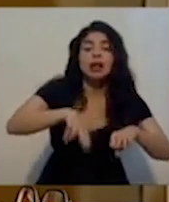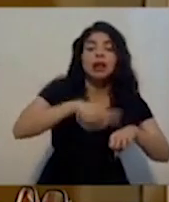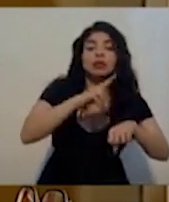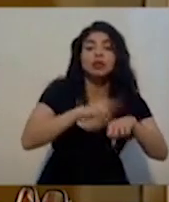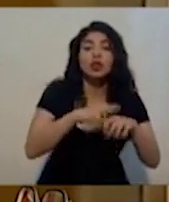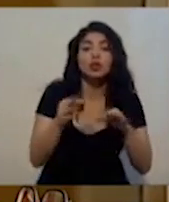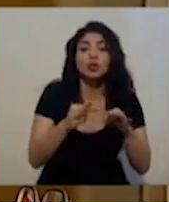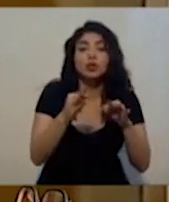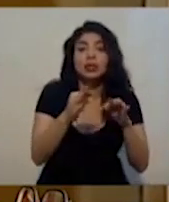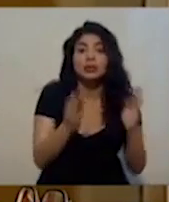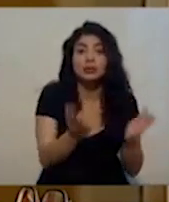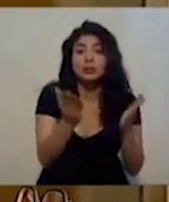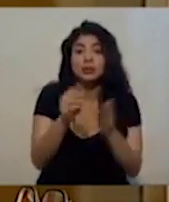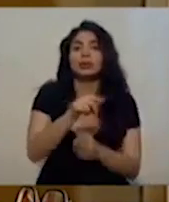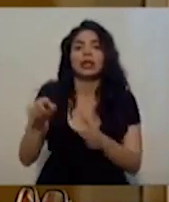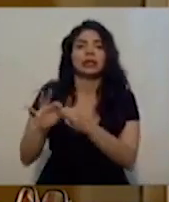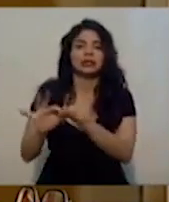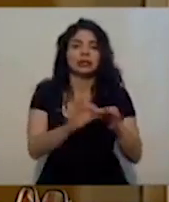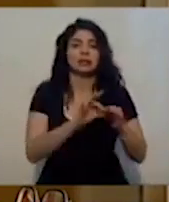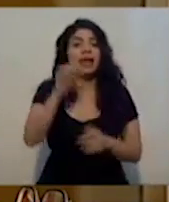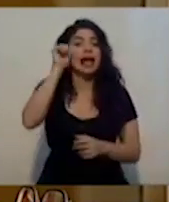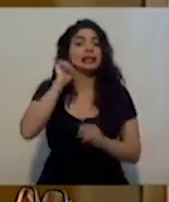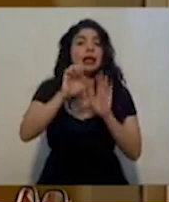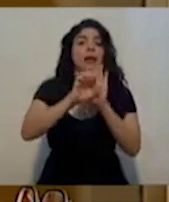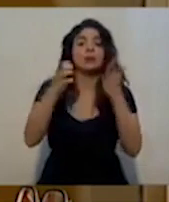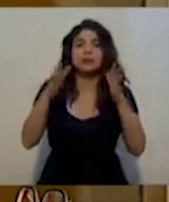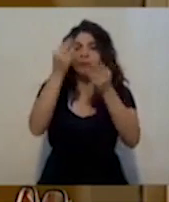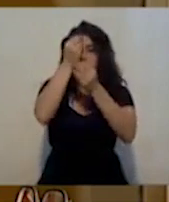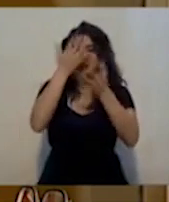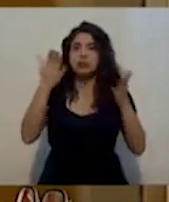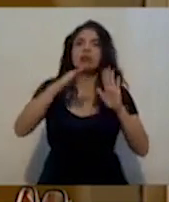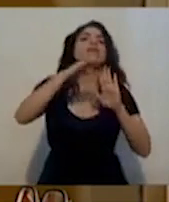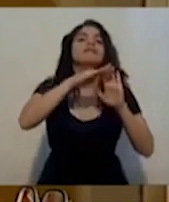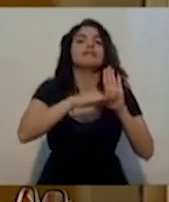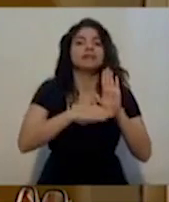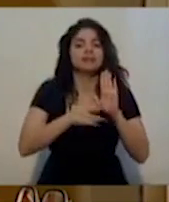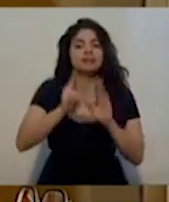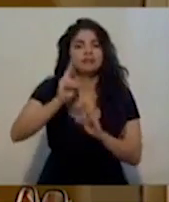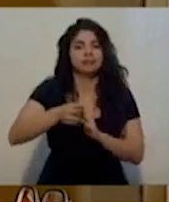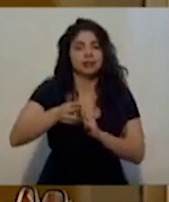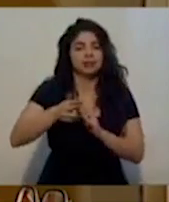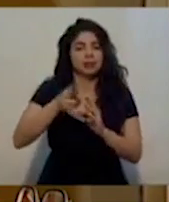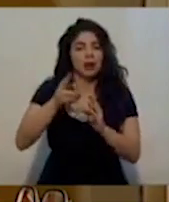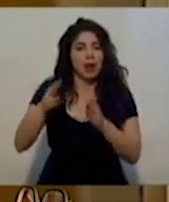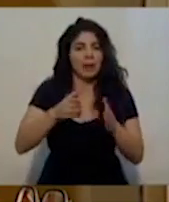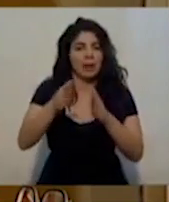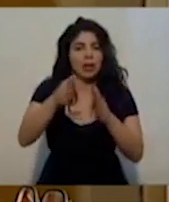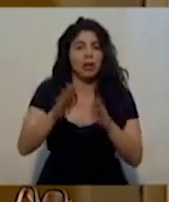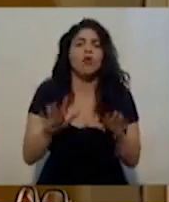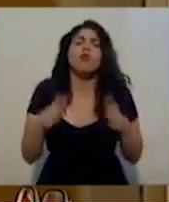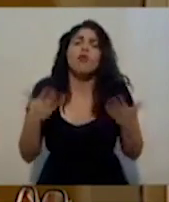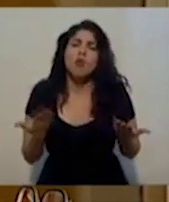venido impulsando ayer por ejemplo se anunció un número de medidas en esa dirección como la